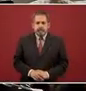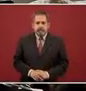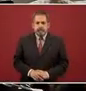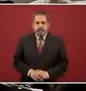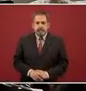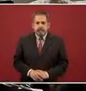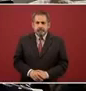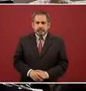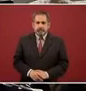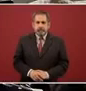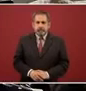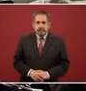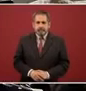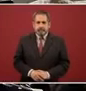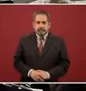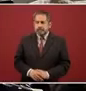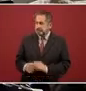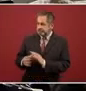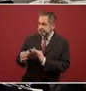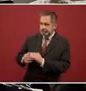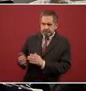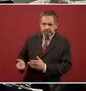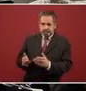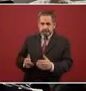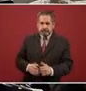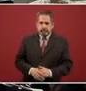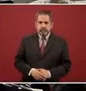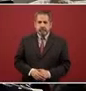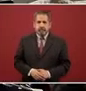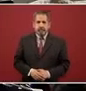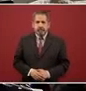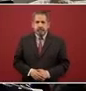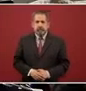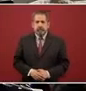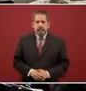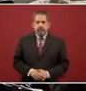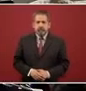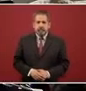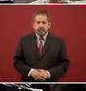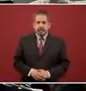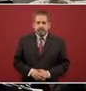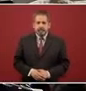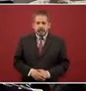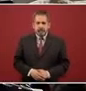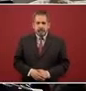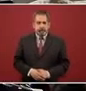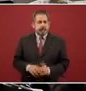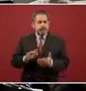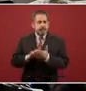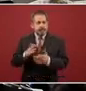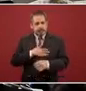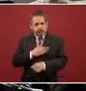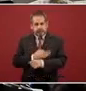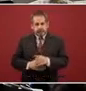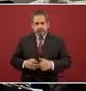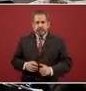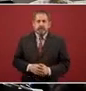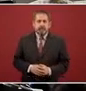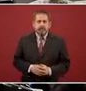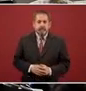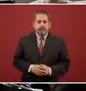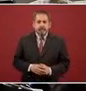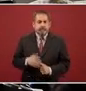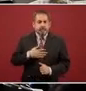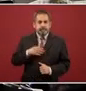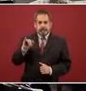Doctor, si nos pudiera comentar un poco de la preparación hospitalaria. Sí, gracias. Muy buenas tardes. En el